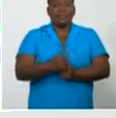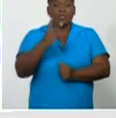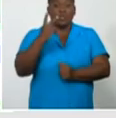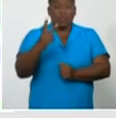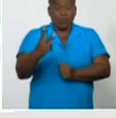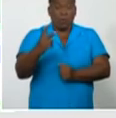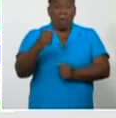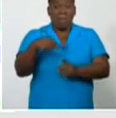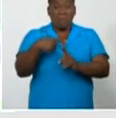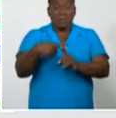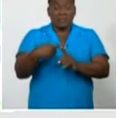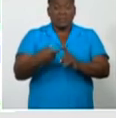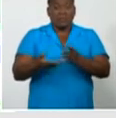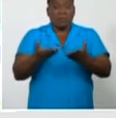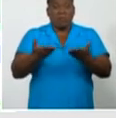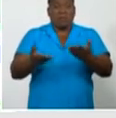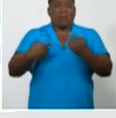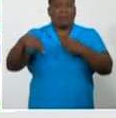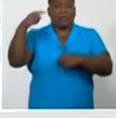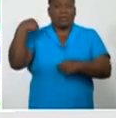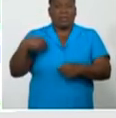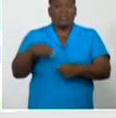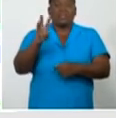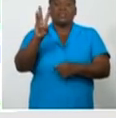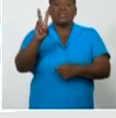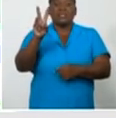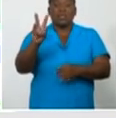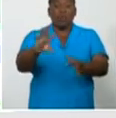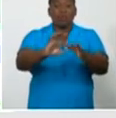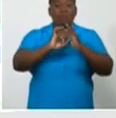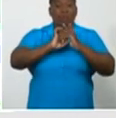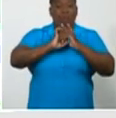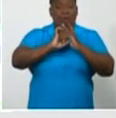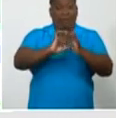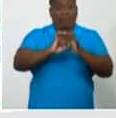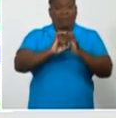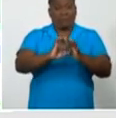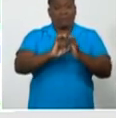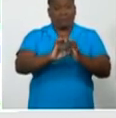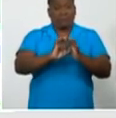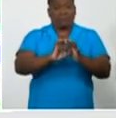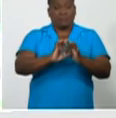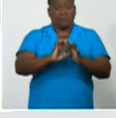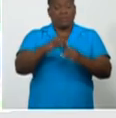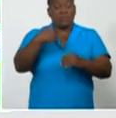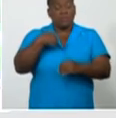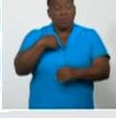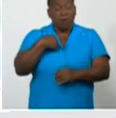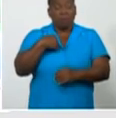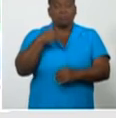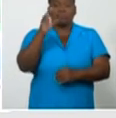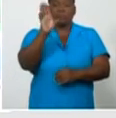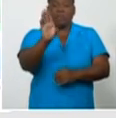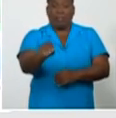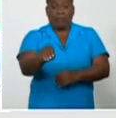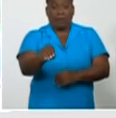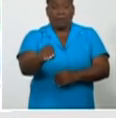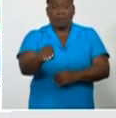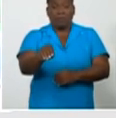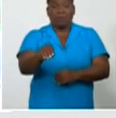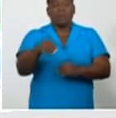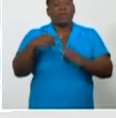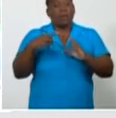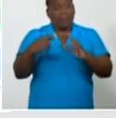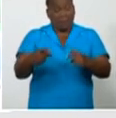anterior, y 32 graves. Digo esto y lo refuerzo para darnos cuenta